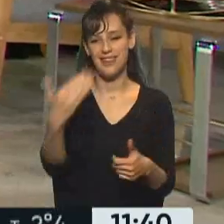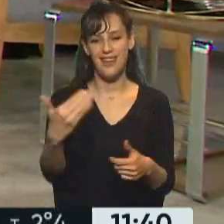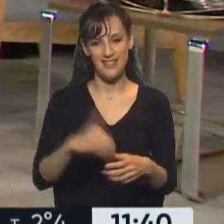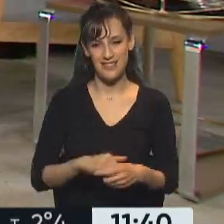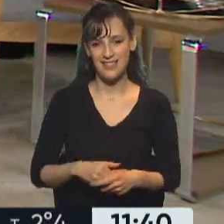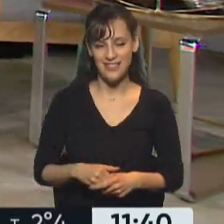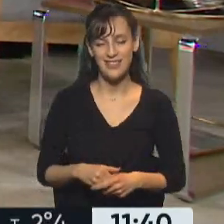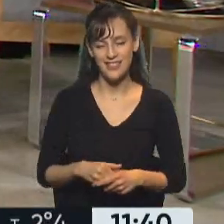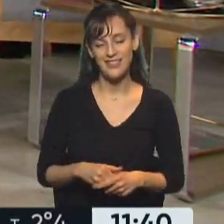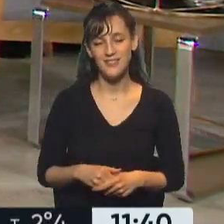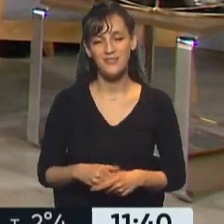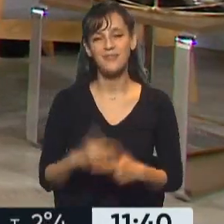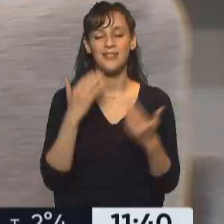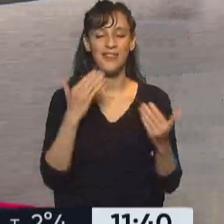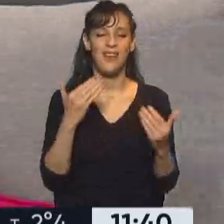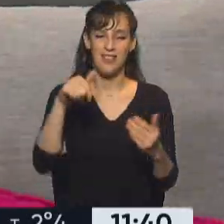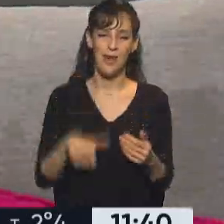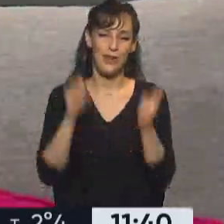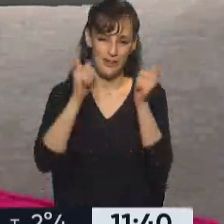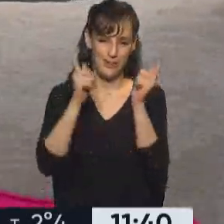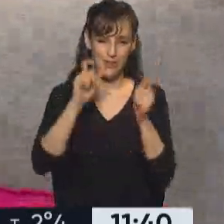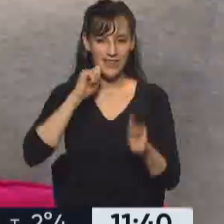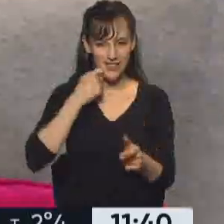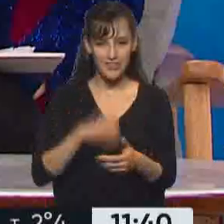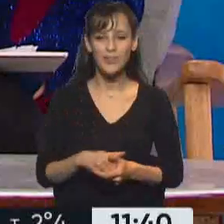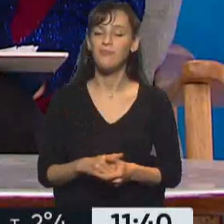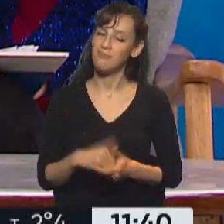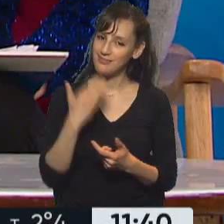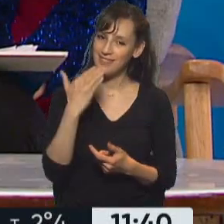por este tiempo. A vos. Y por haberla pasado muy bien. Gracias, Muchas gracias. Y seguimos nosotros en mañana.